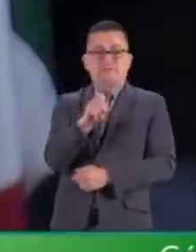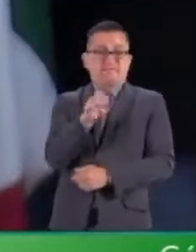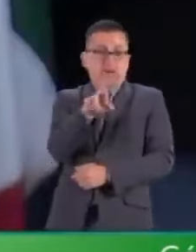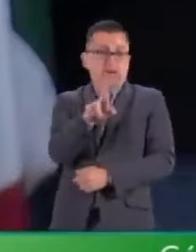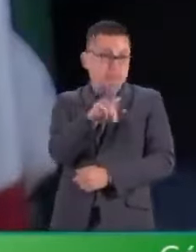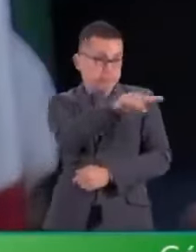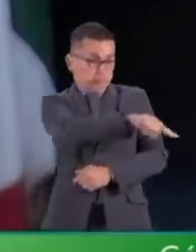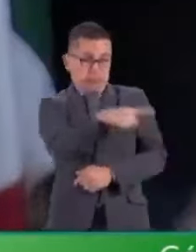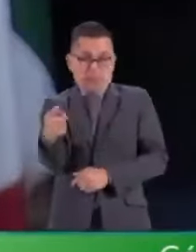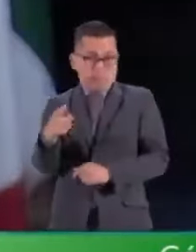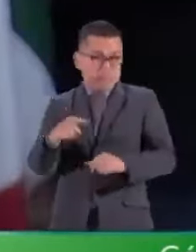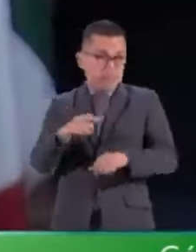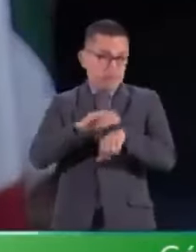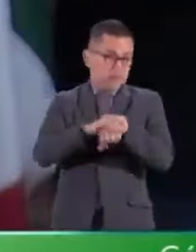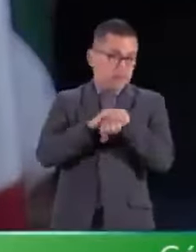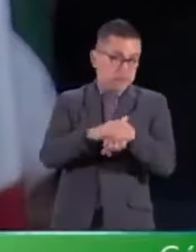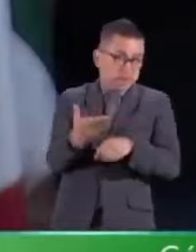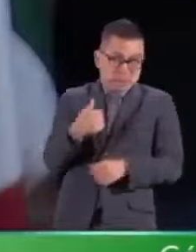Tercero,